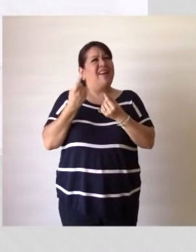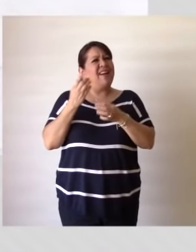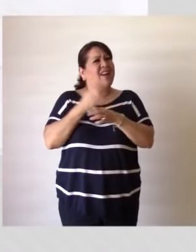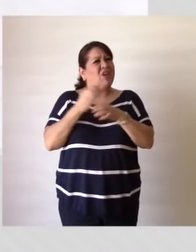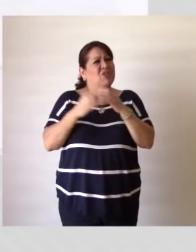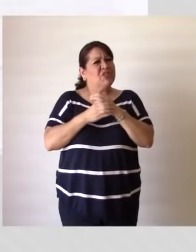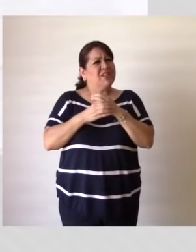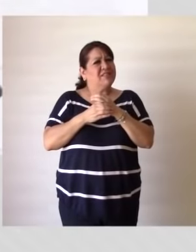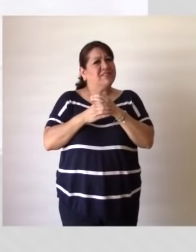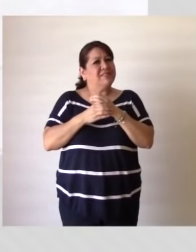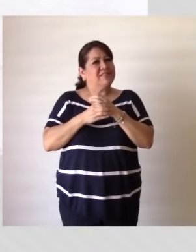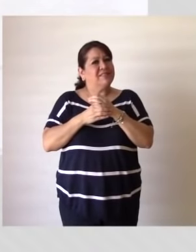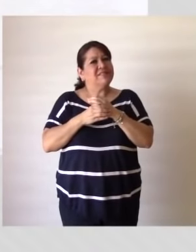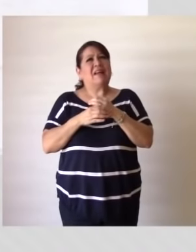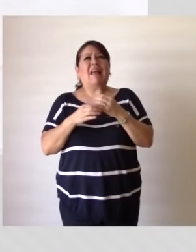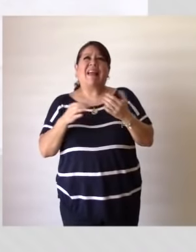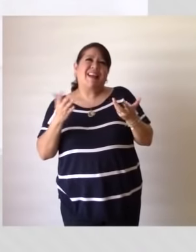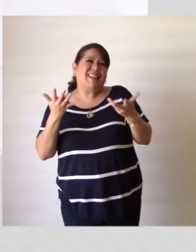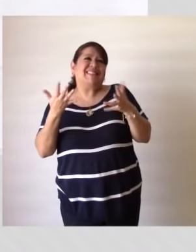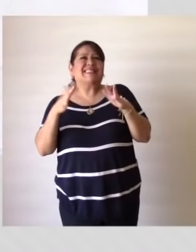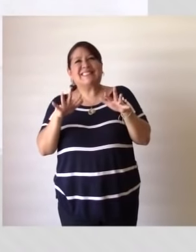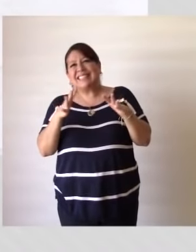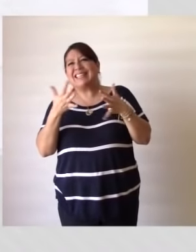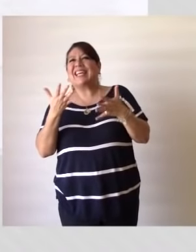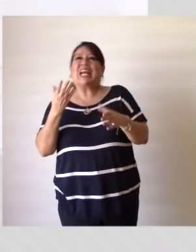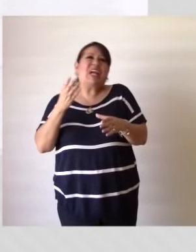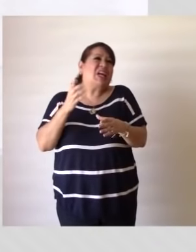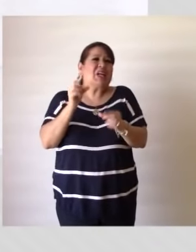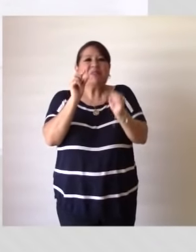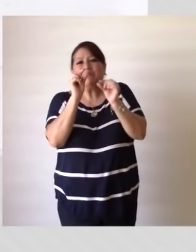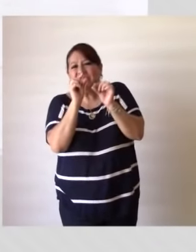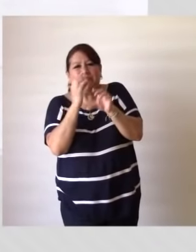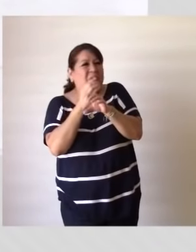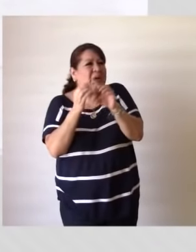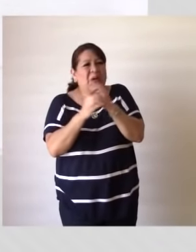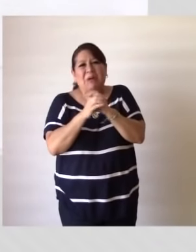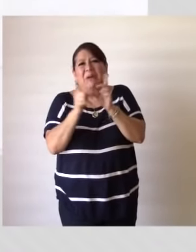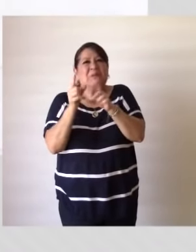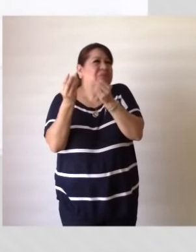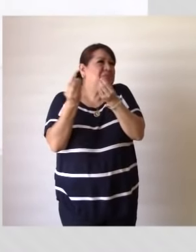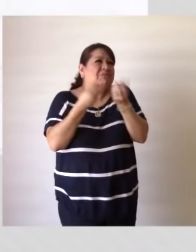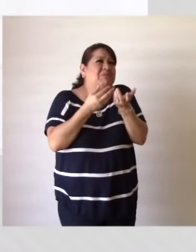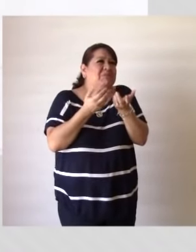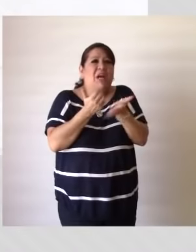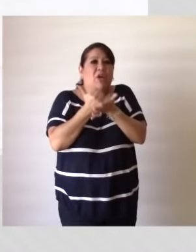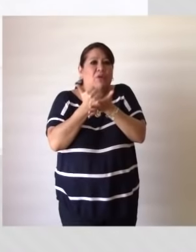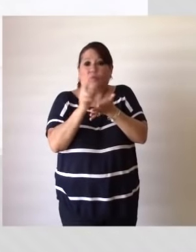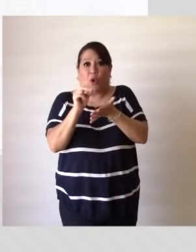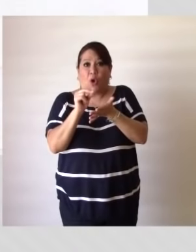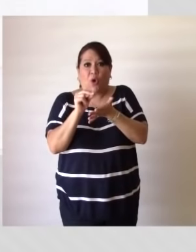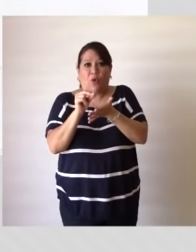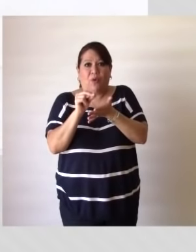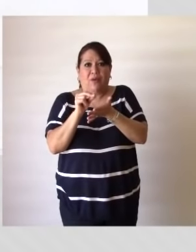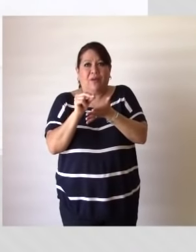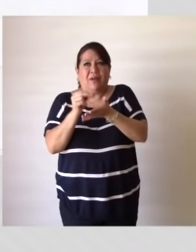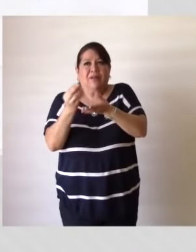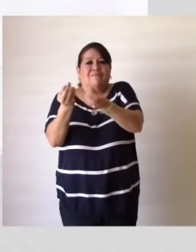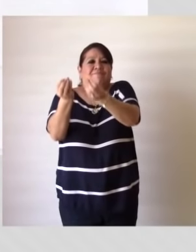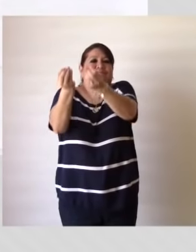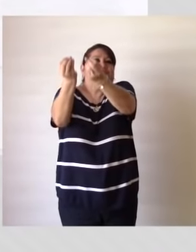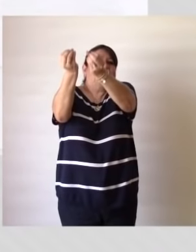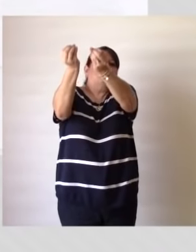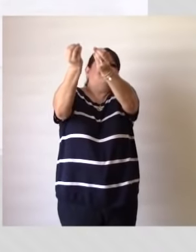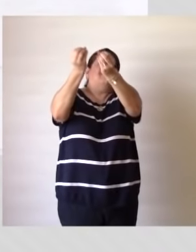herramientas algunos recursos que te van a ayudar no dijo las riquezas que